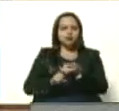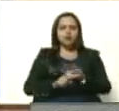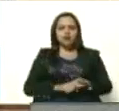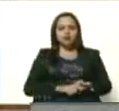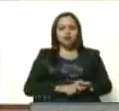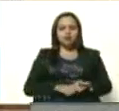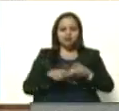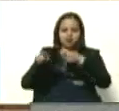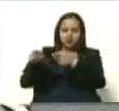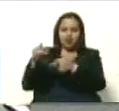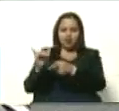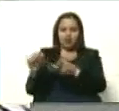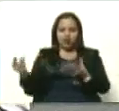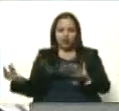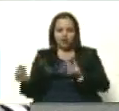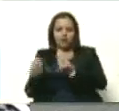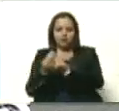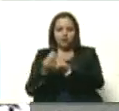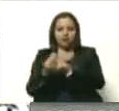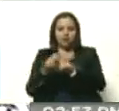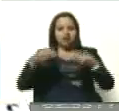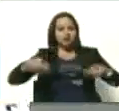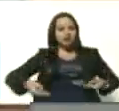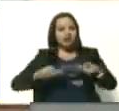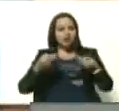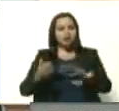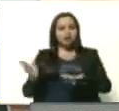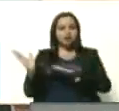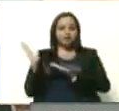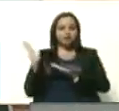está allá acompañándonos como siempre.